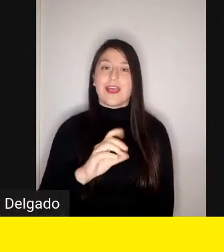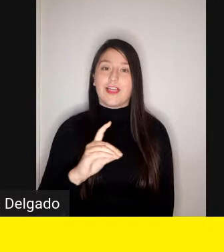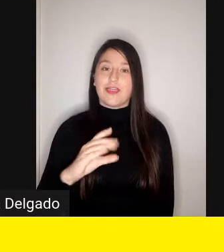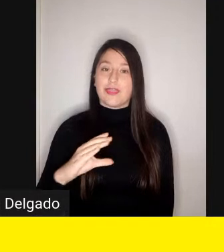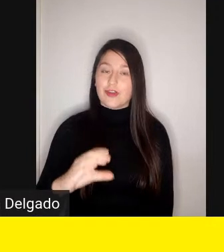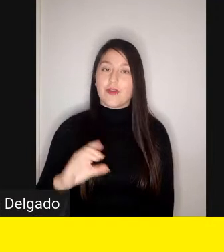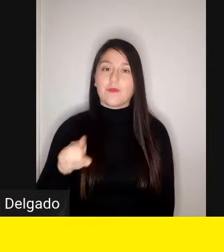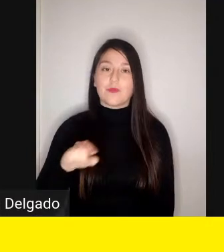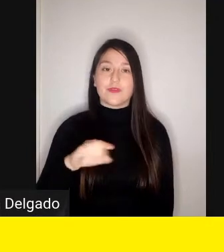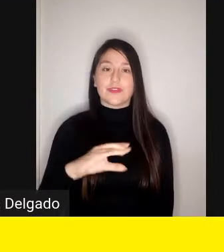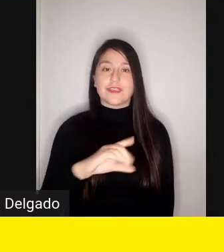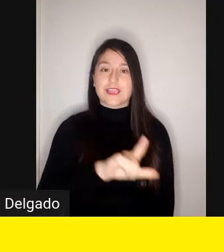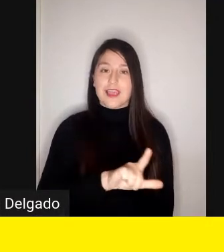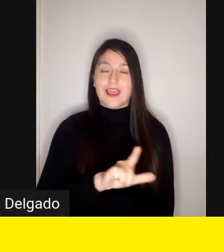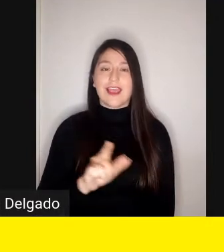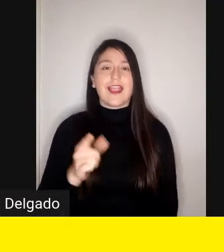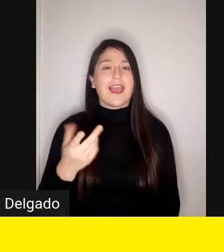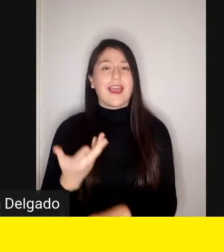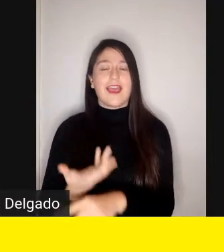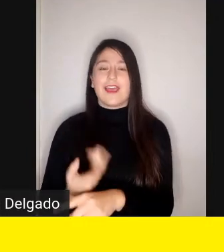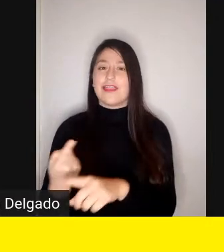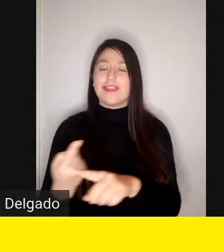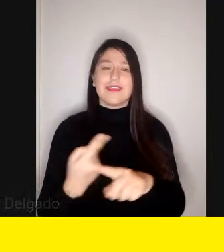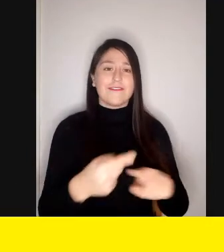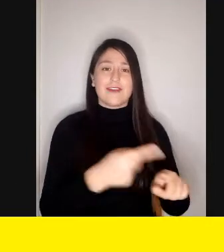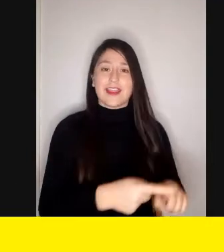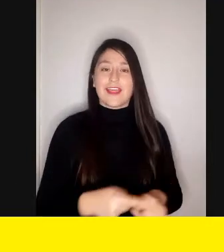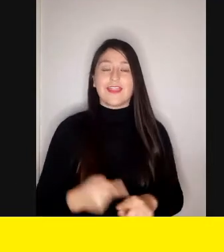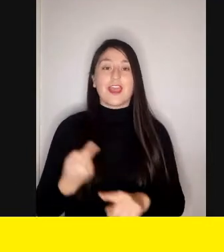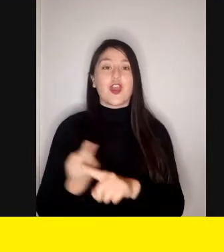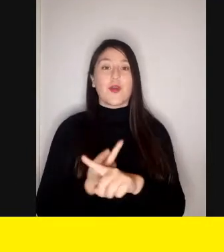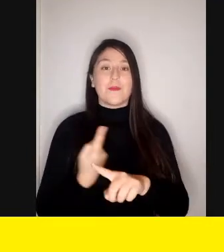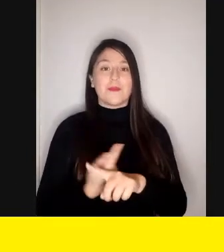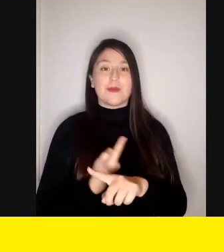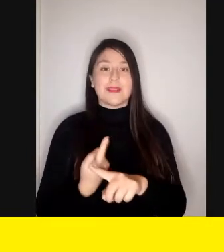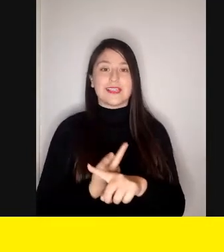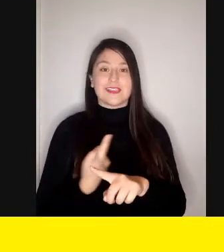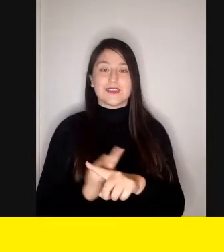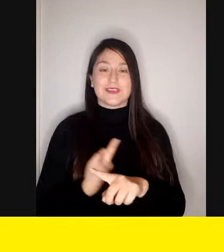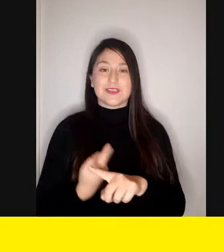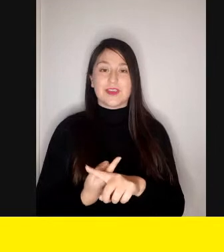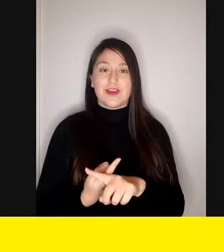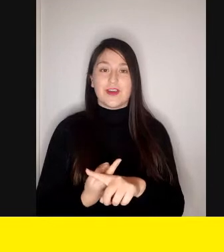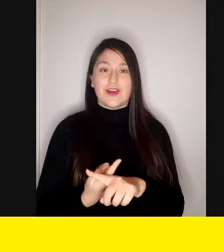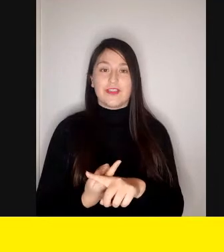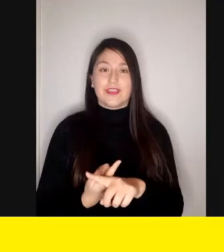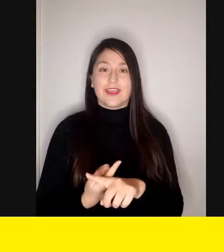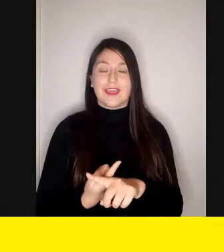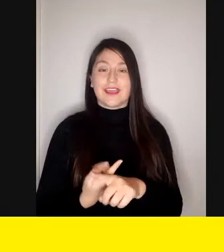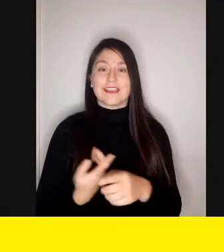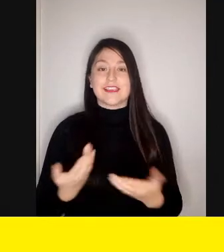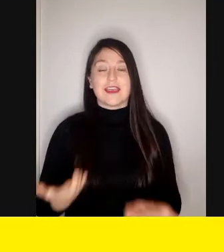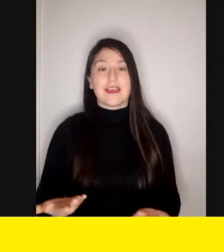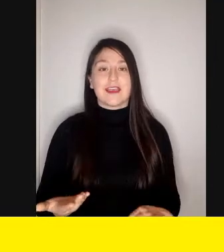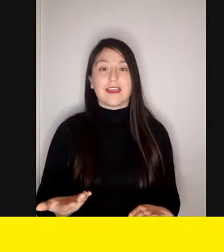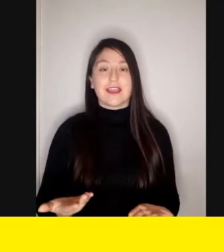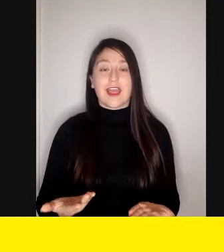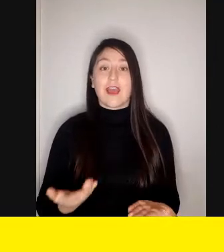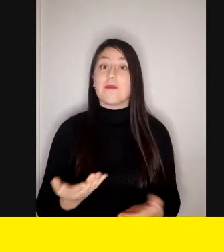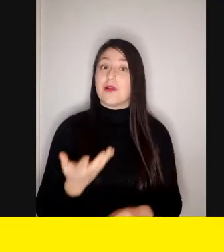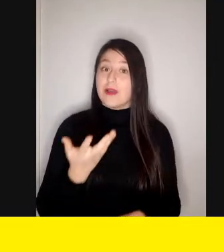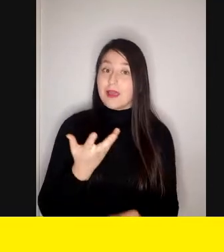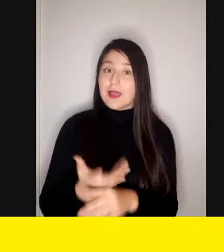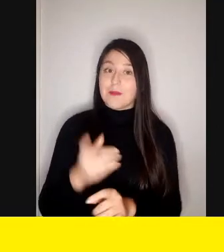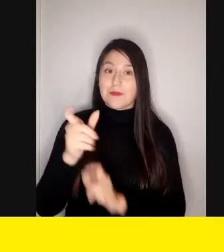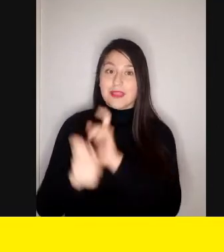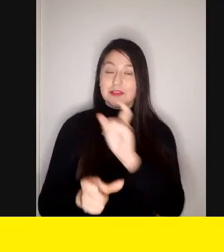inspirado distintos temas de conversación para los cuales hemos tenido a personas que